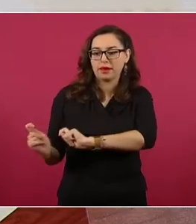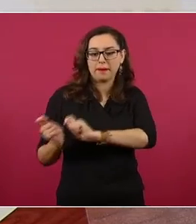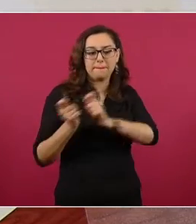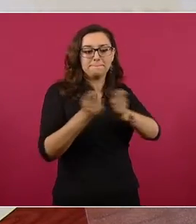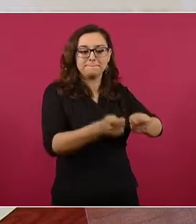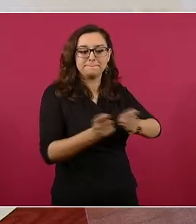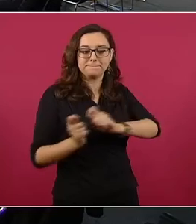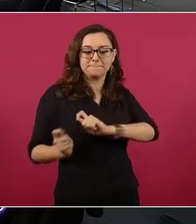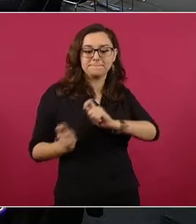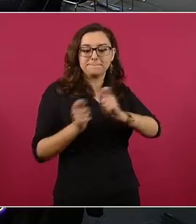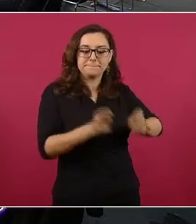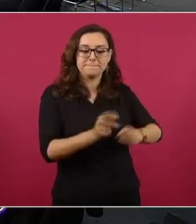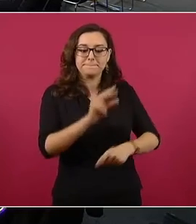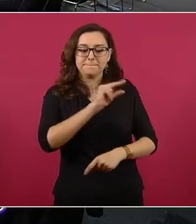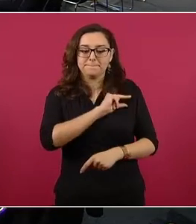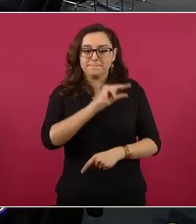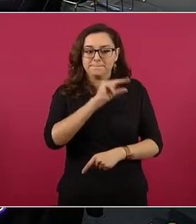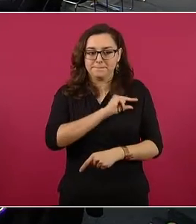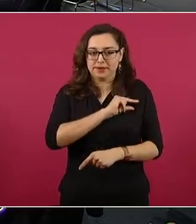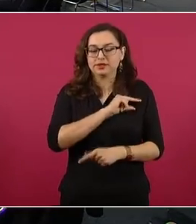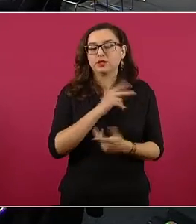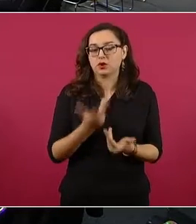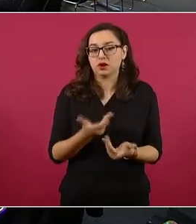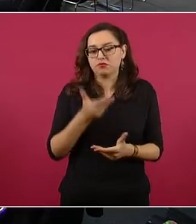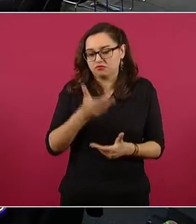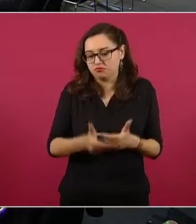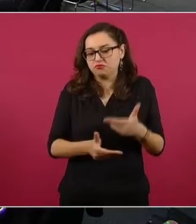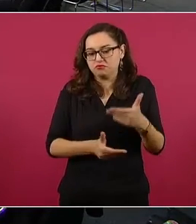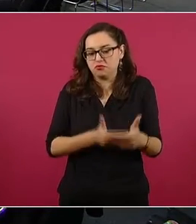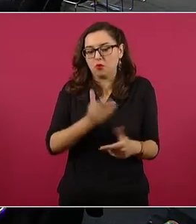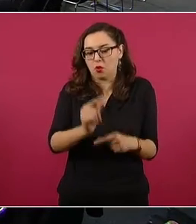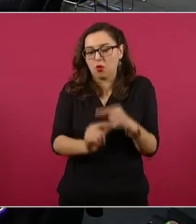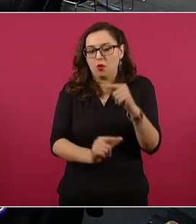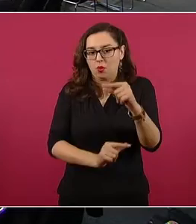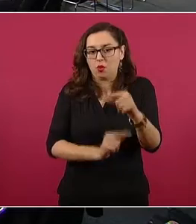por completo, para que el mercado